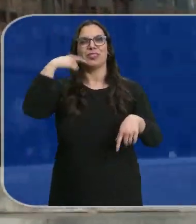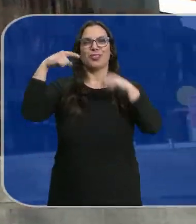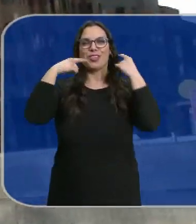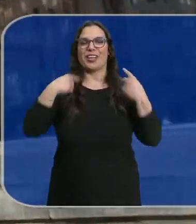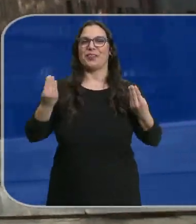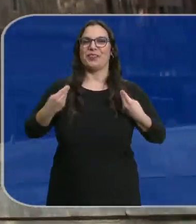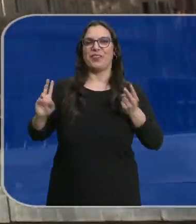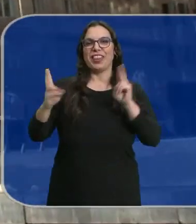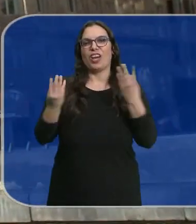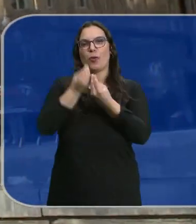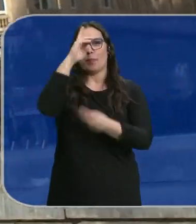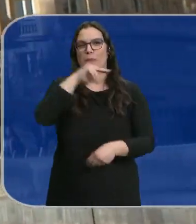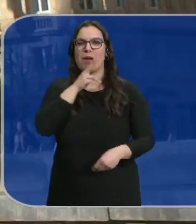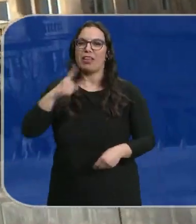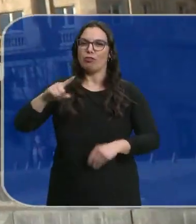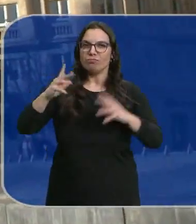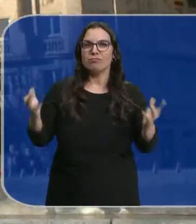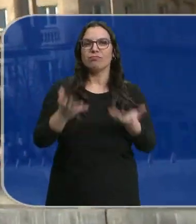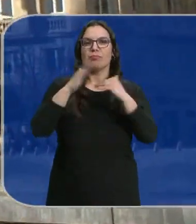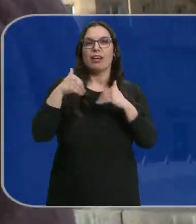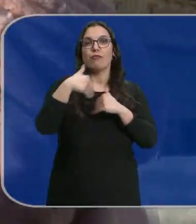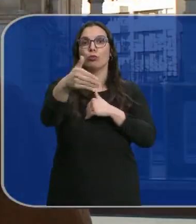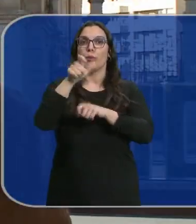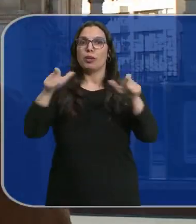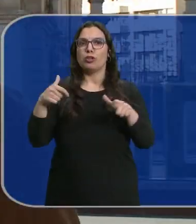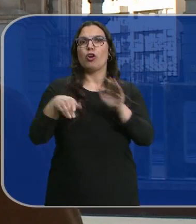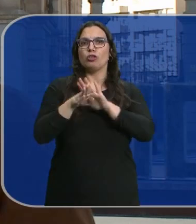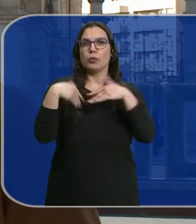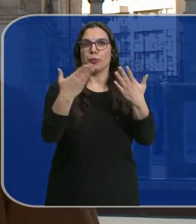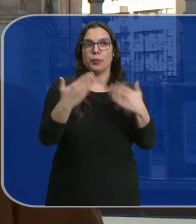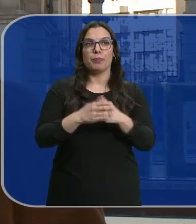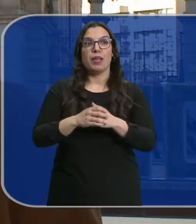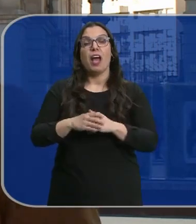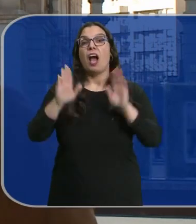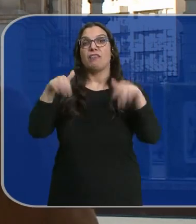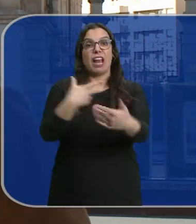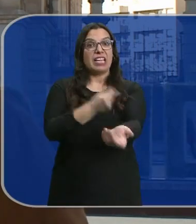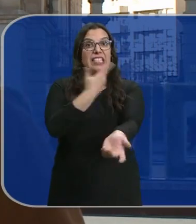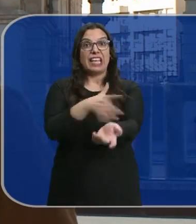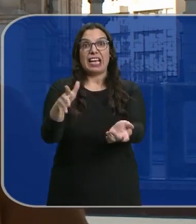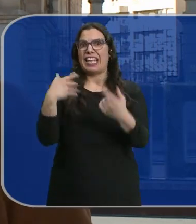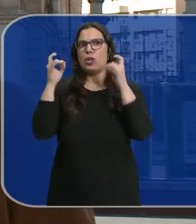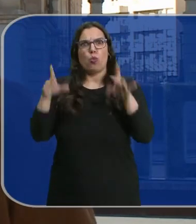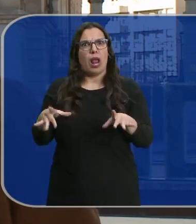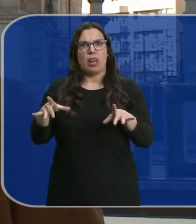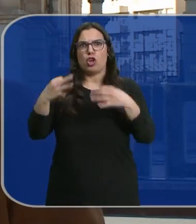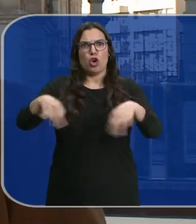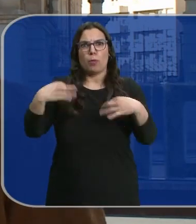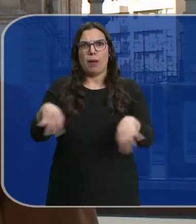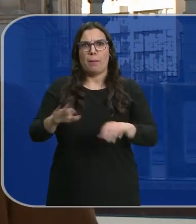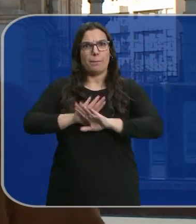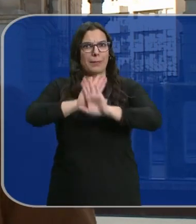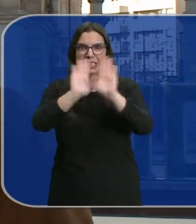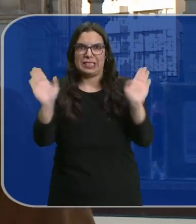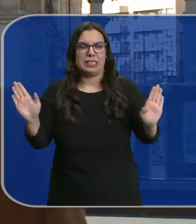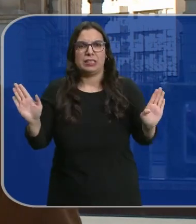a la vida junto a sus padres que siguen animando a futuros donantes. Al final son 2 pinchazos como si fueras a donar sangre normal. Es lo que te